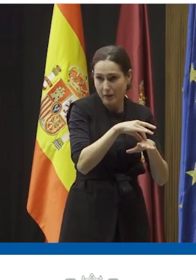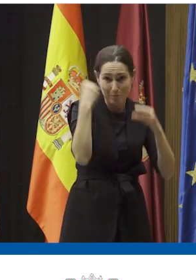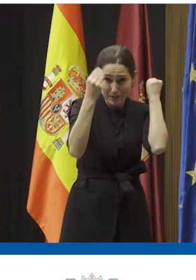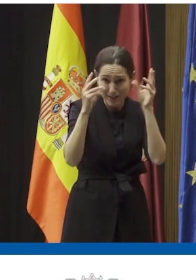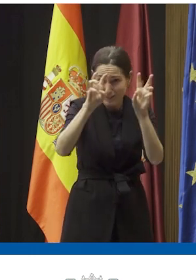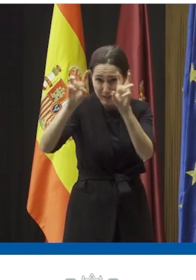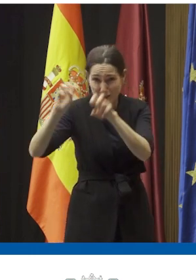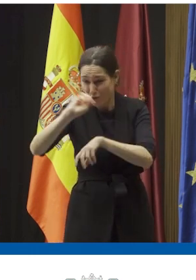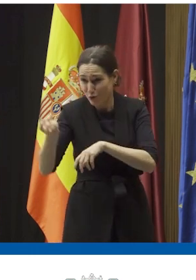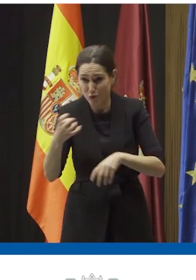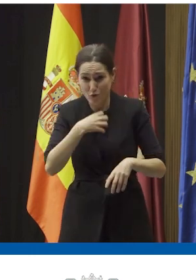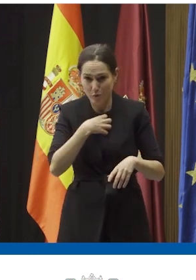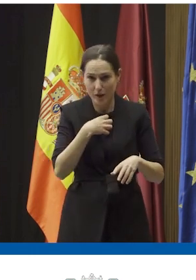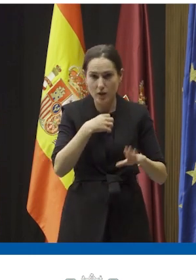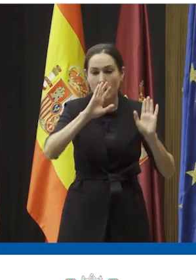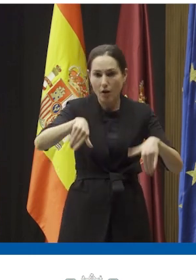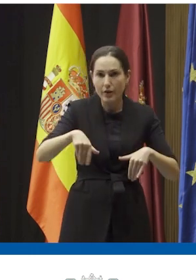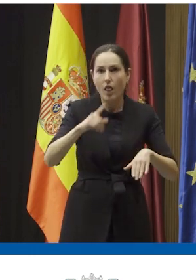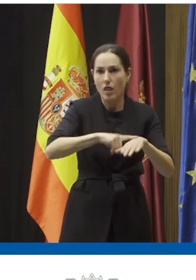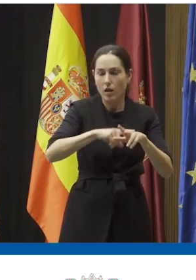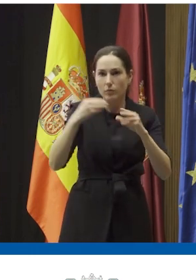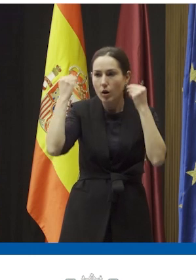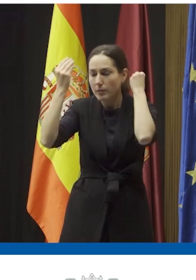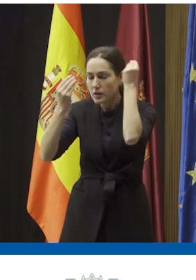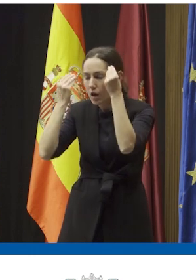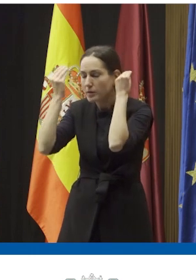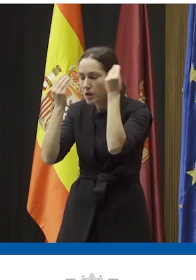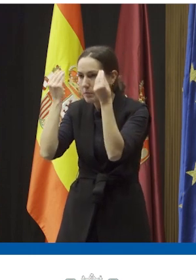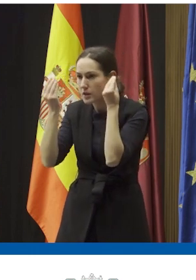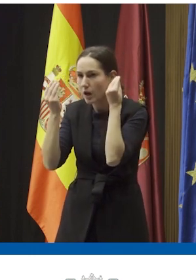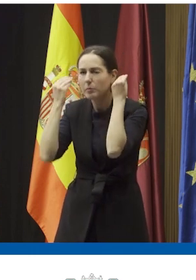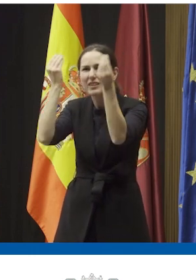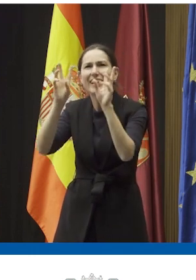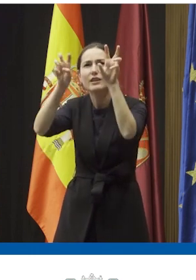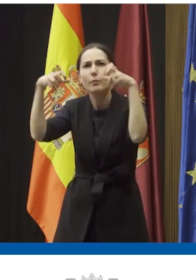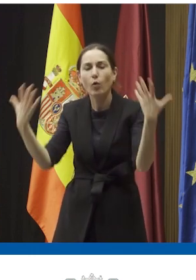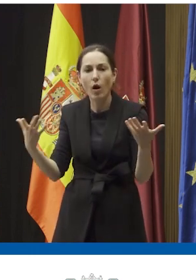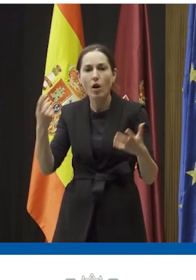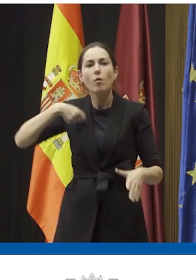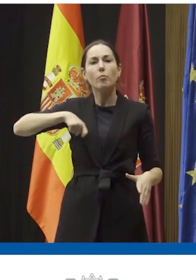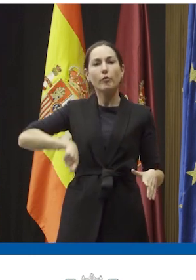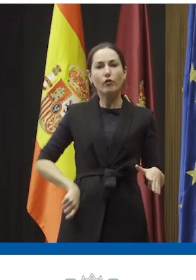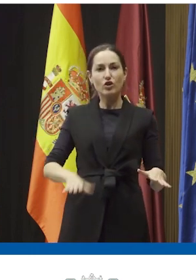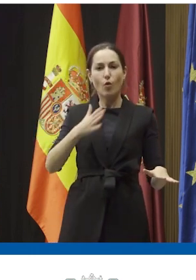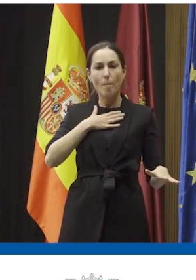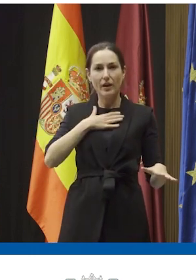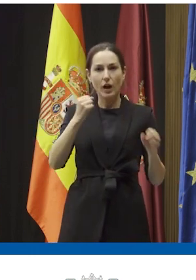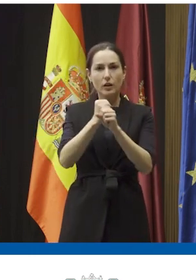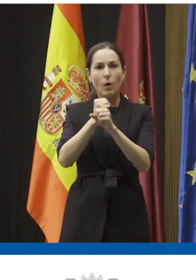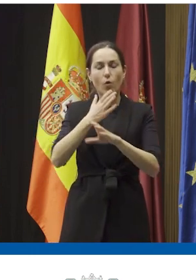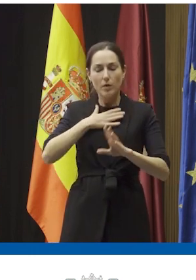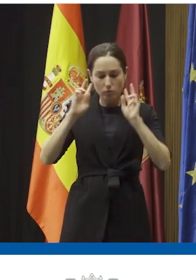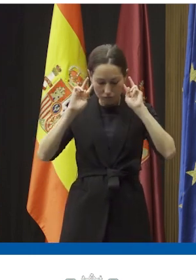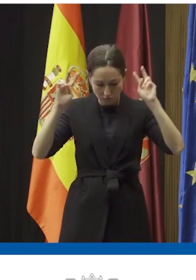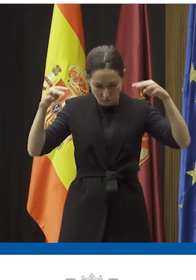reflexionar sobre lo único que le había apasionado siempre, que era sobre su propio oficio. meditaciones que bien pudieran